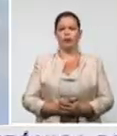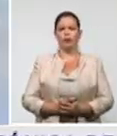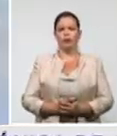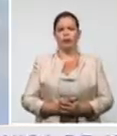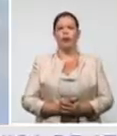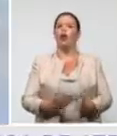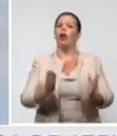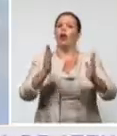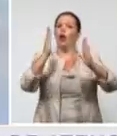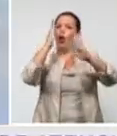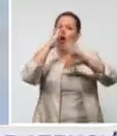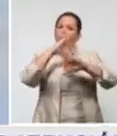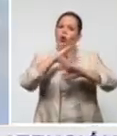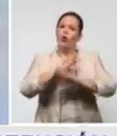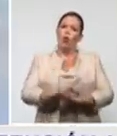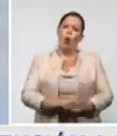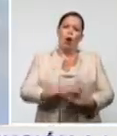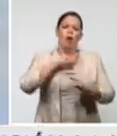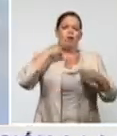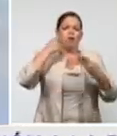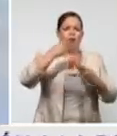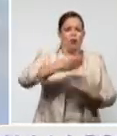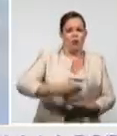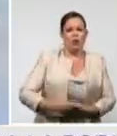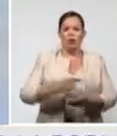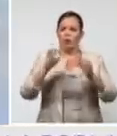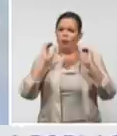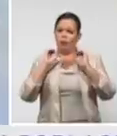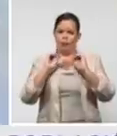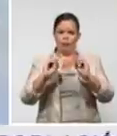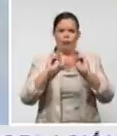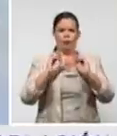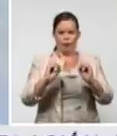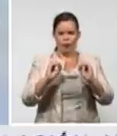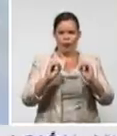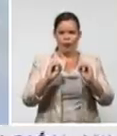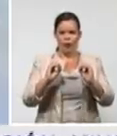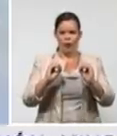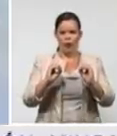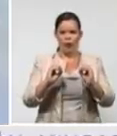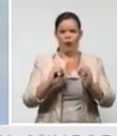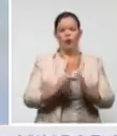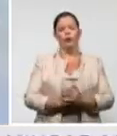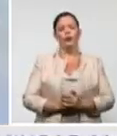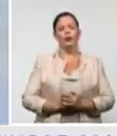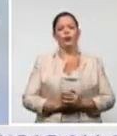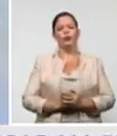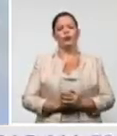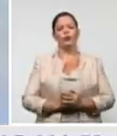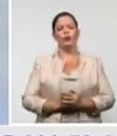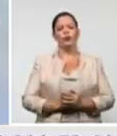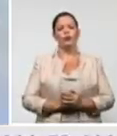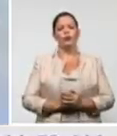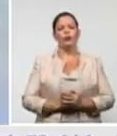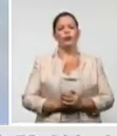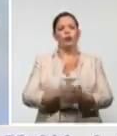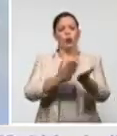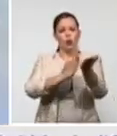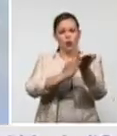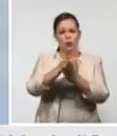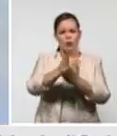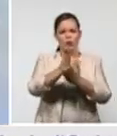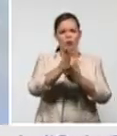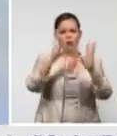que lamentar ningún fallecido en los últimos 13 días, por lo tanto se mantienen